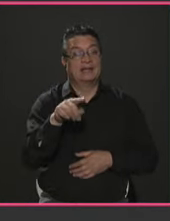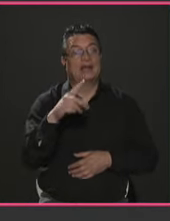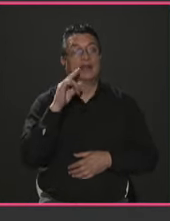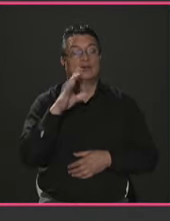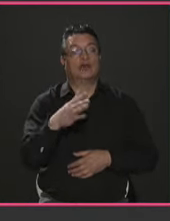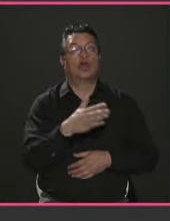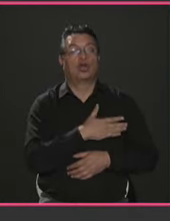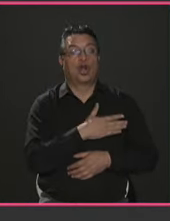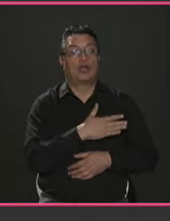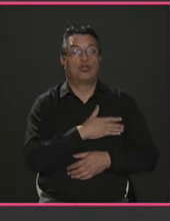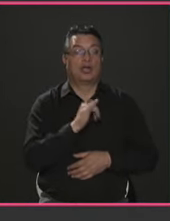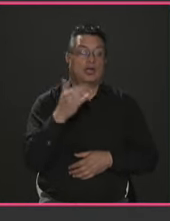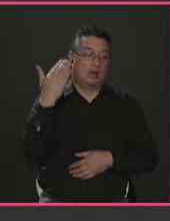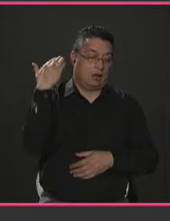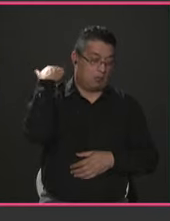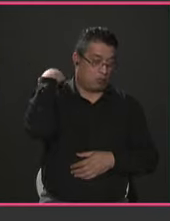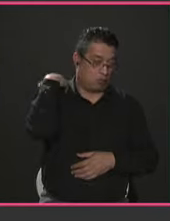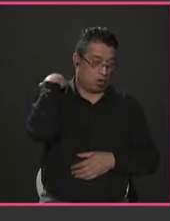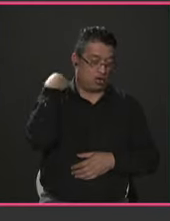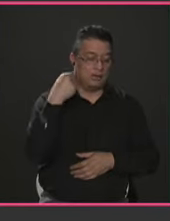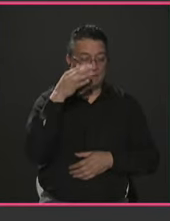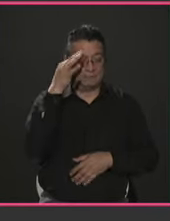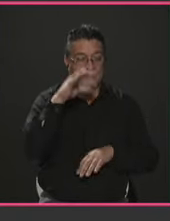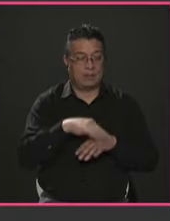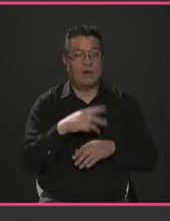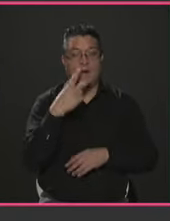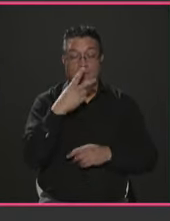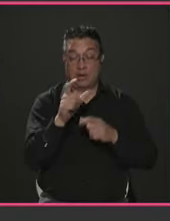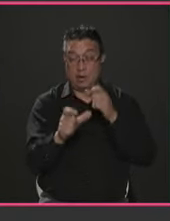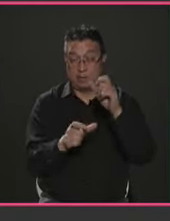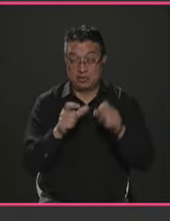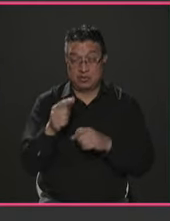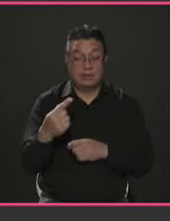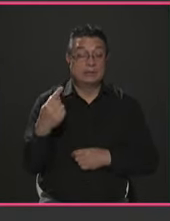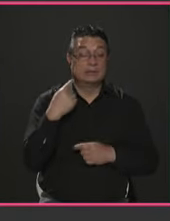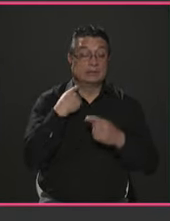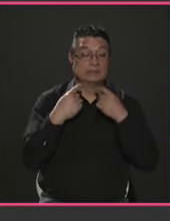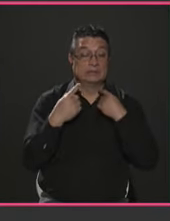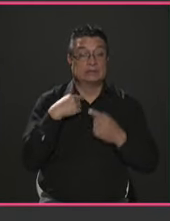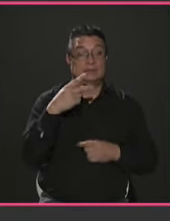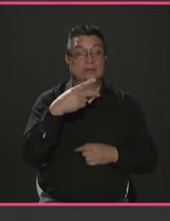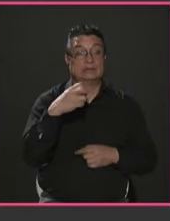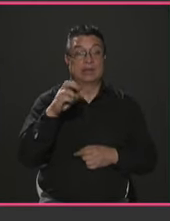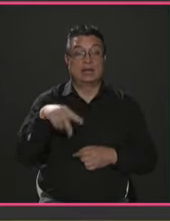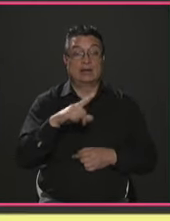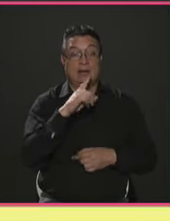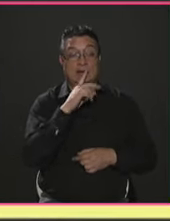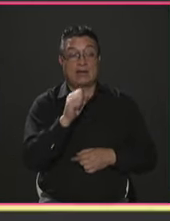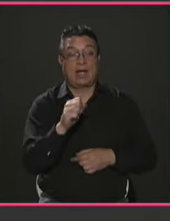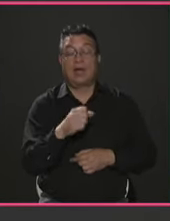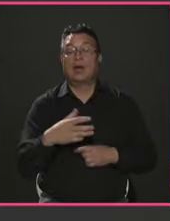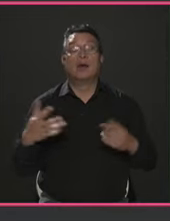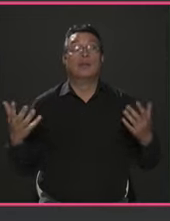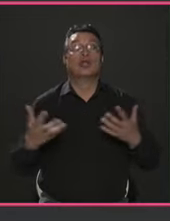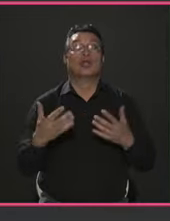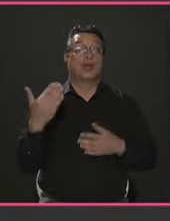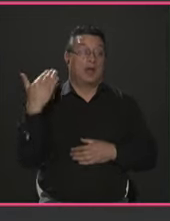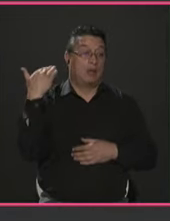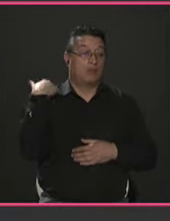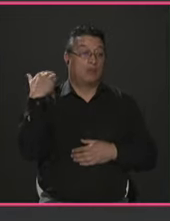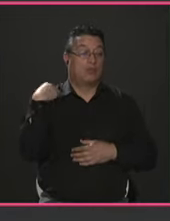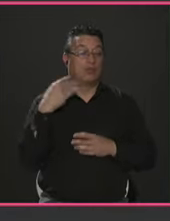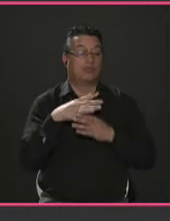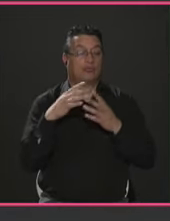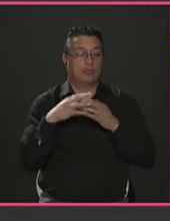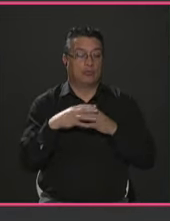corazón y los pulmones Así que lo que nosotros vemos en las personas que se ven afectadas por el antv virus y que se enferman mucho es que sus pulmones se llenan de